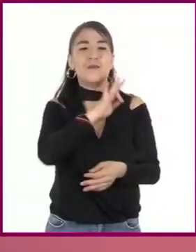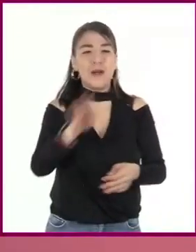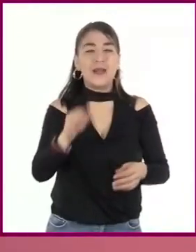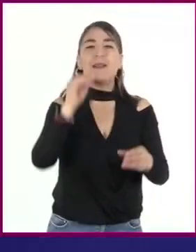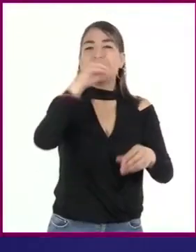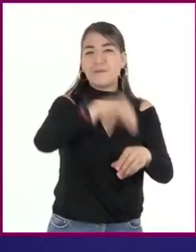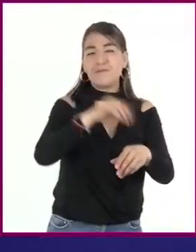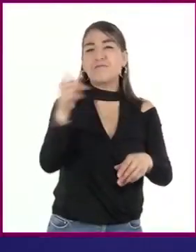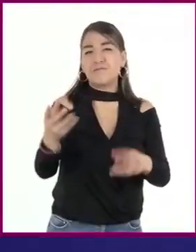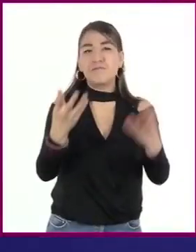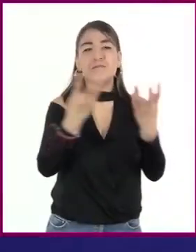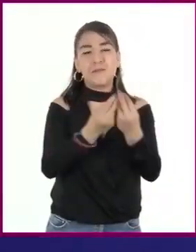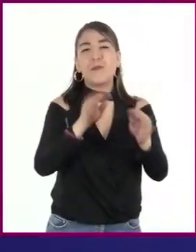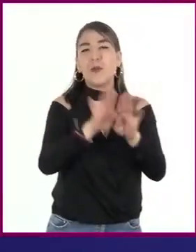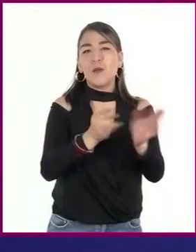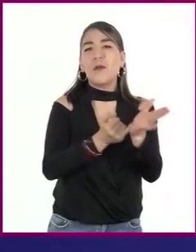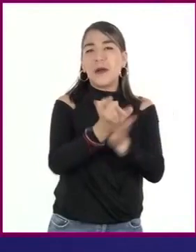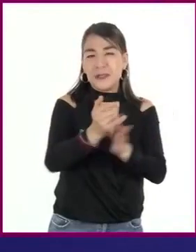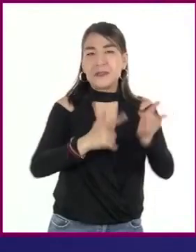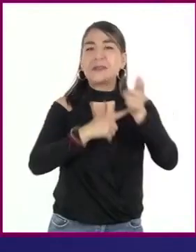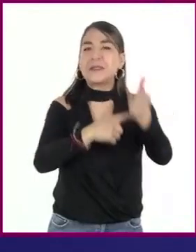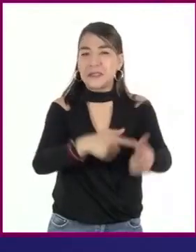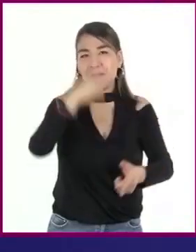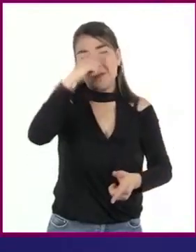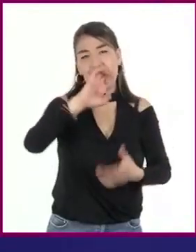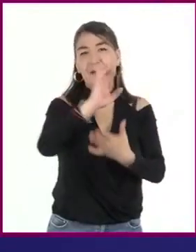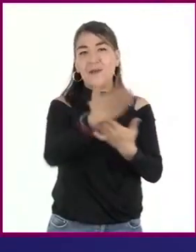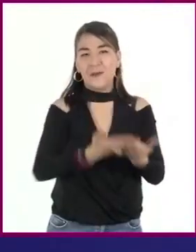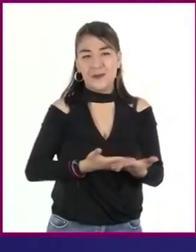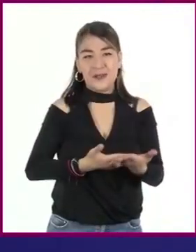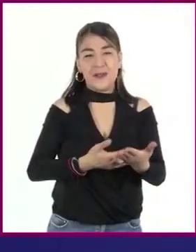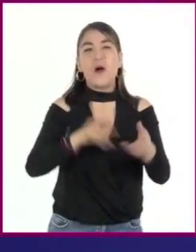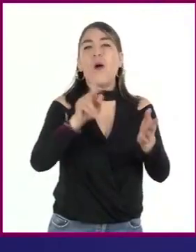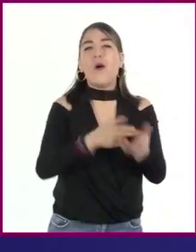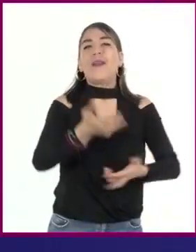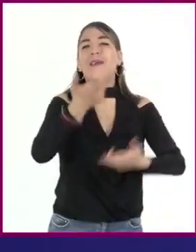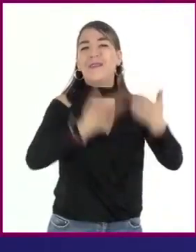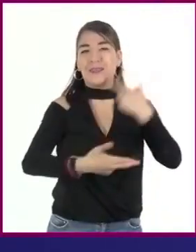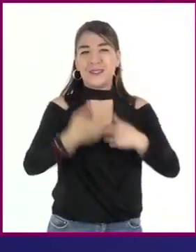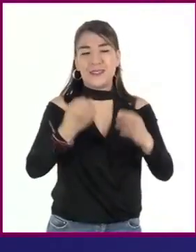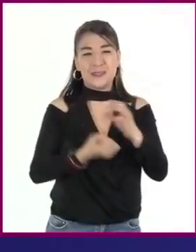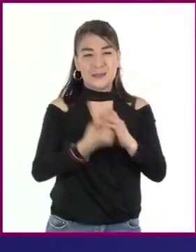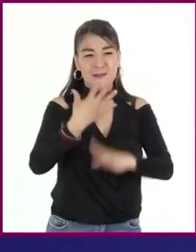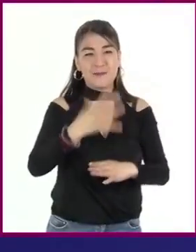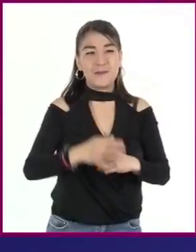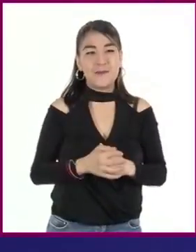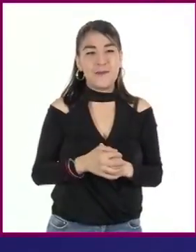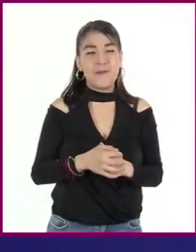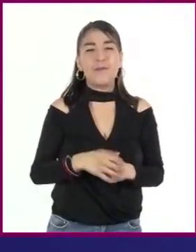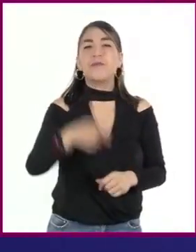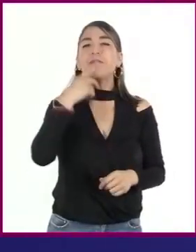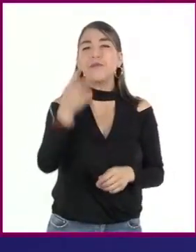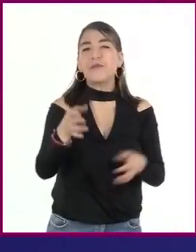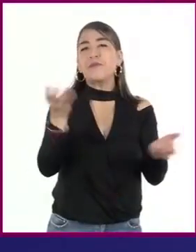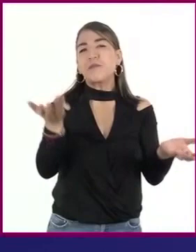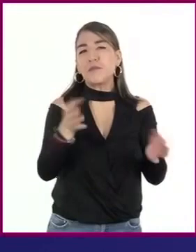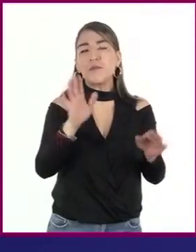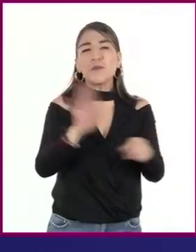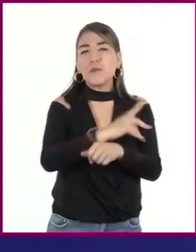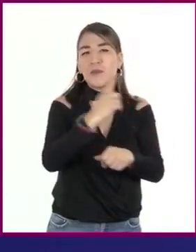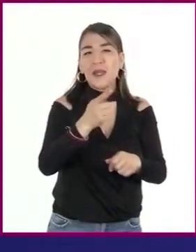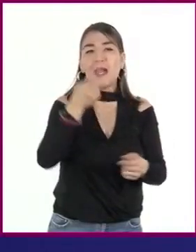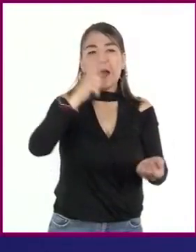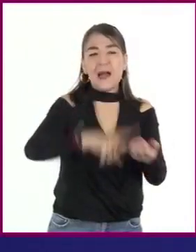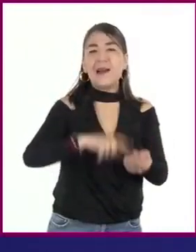caso, pueden decidir darle continuidad al contrato, es decir, renovarlo. Porque hay que decir que los contratos